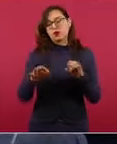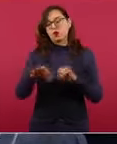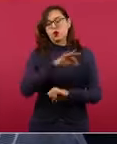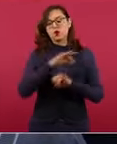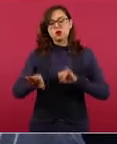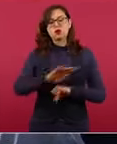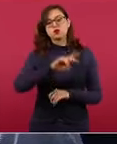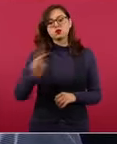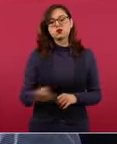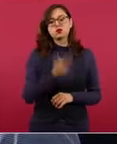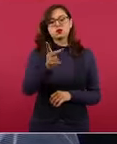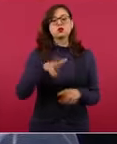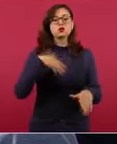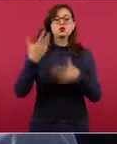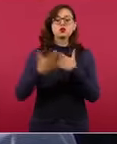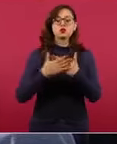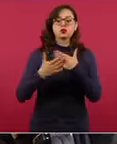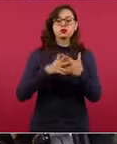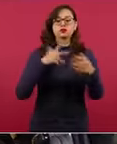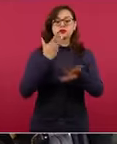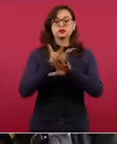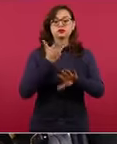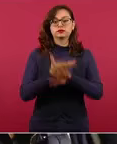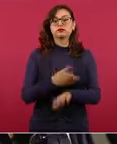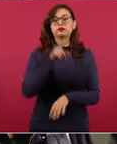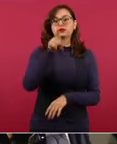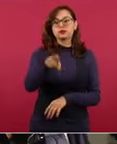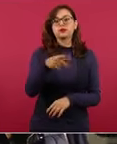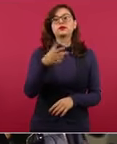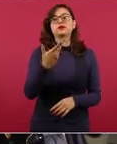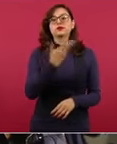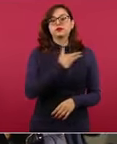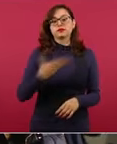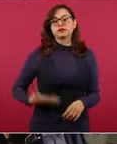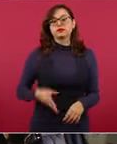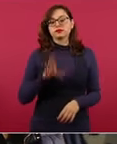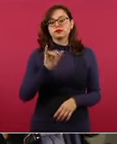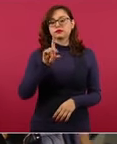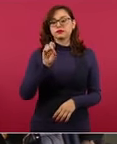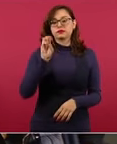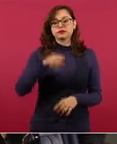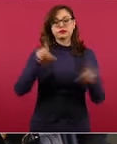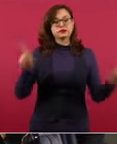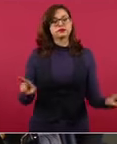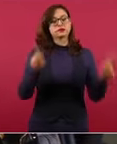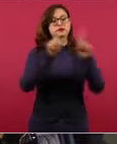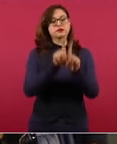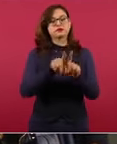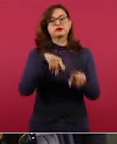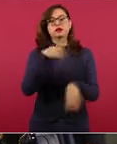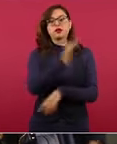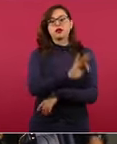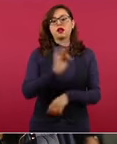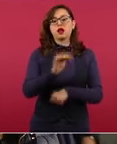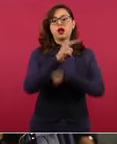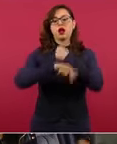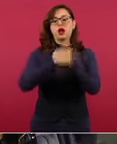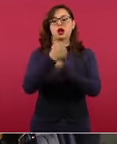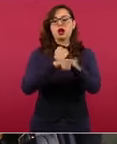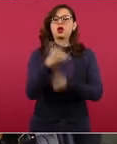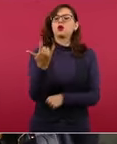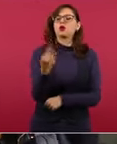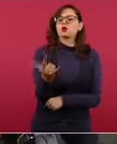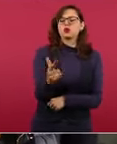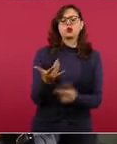su visita a eeuu con el presidente de byd en el 12 de julio y si nos puede adelantar un poco el